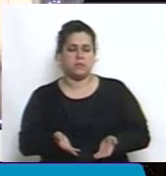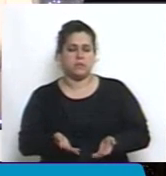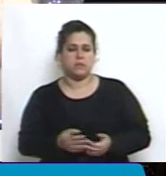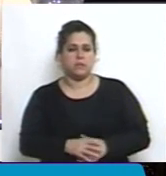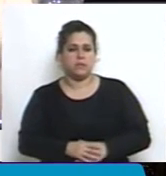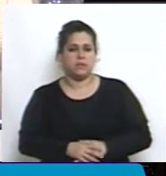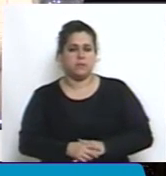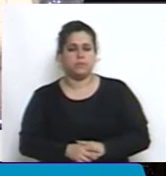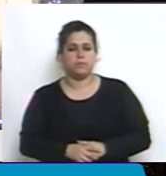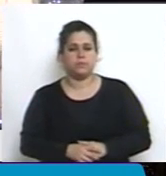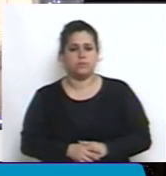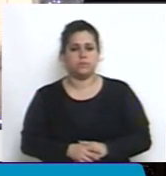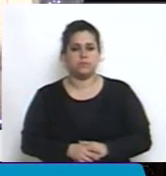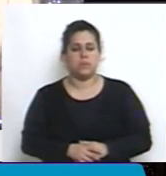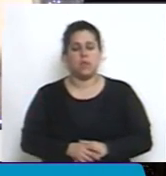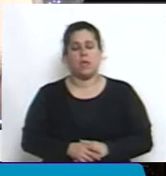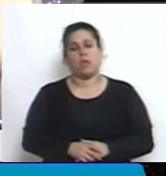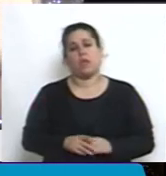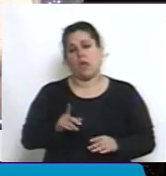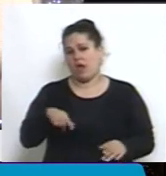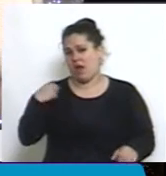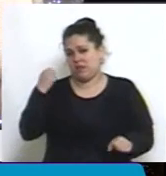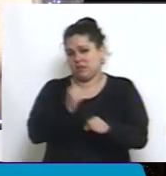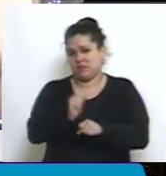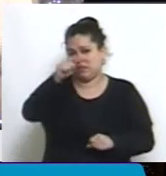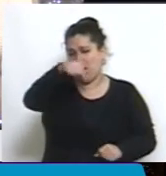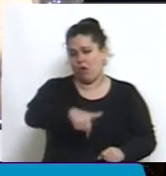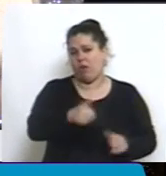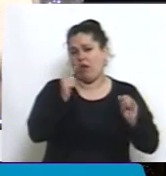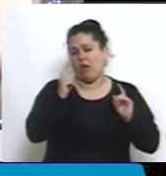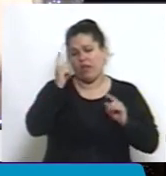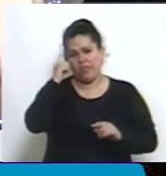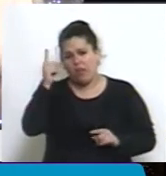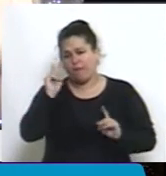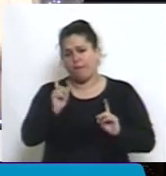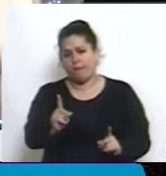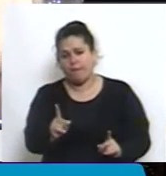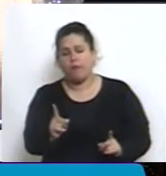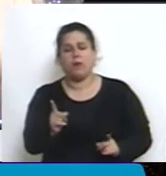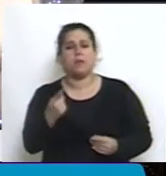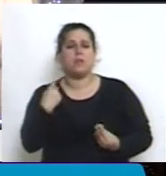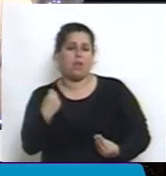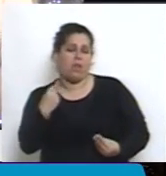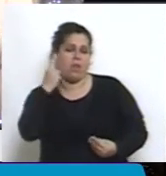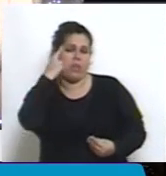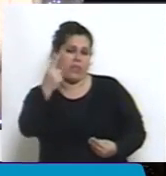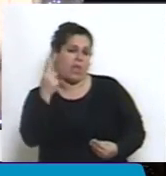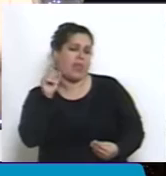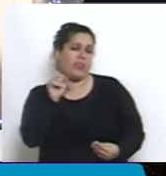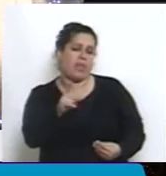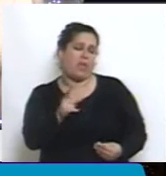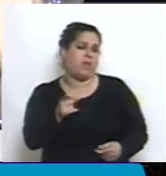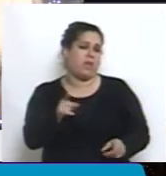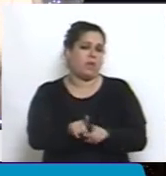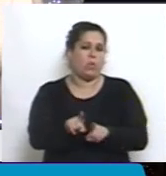Y hasta ahora existe esta idea de la prescripción y la idea de que de